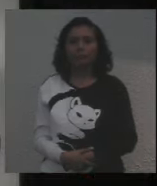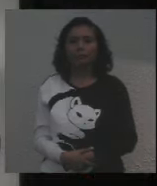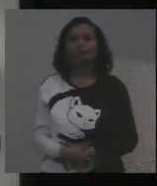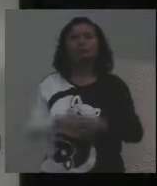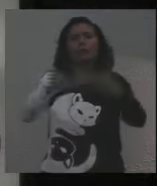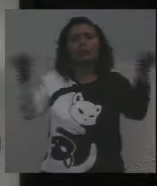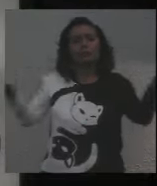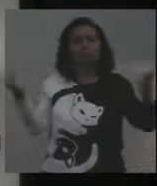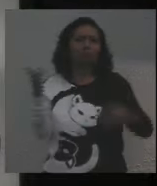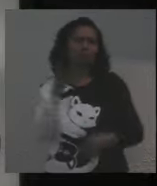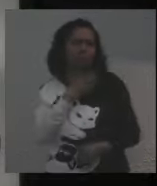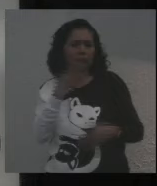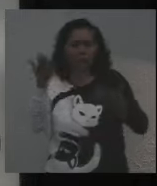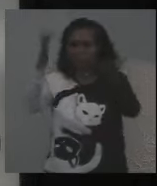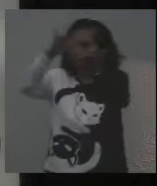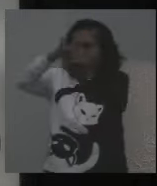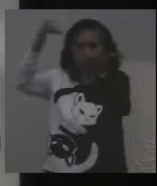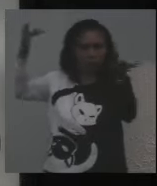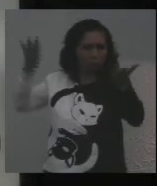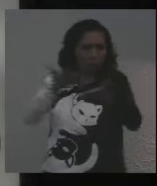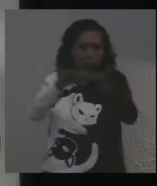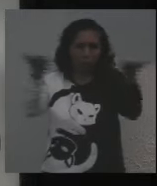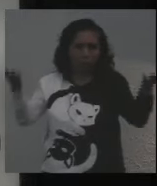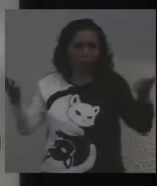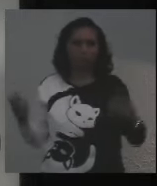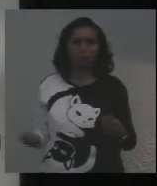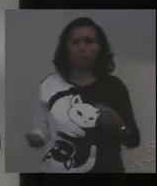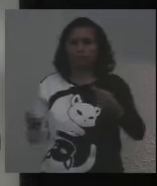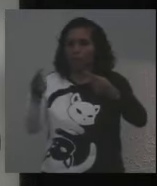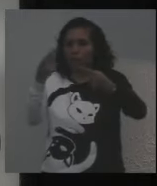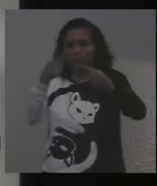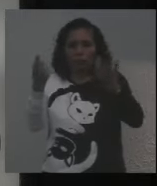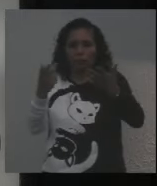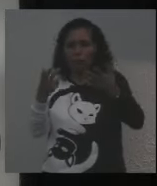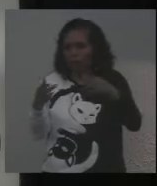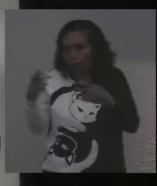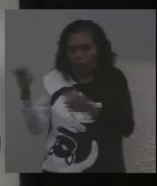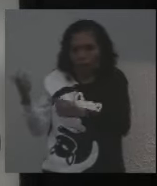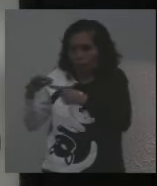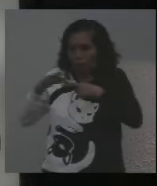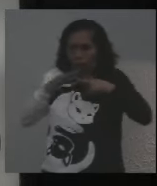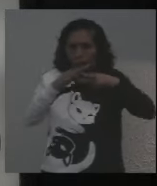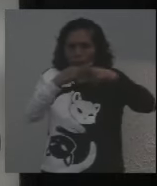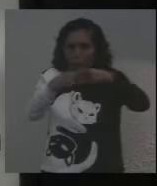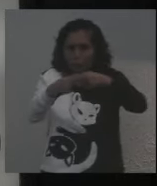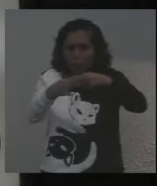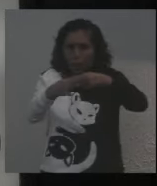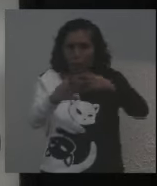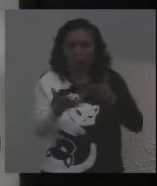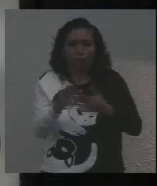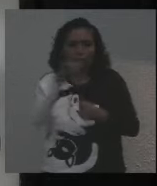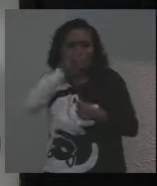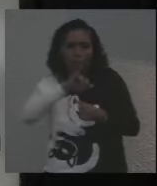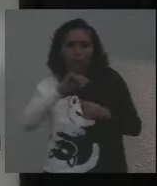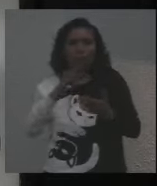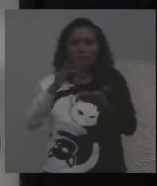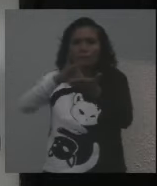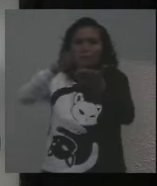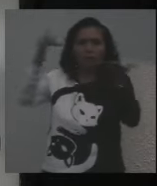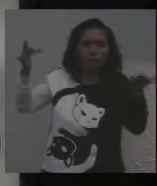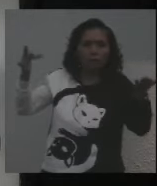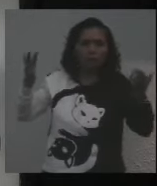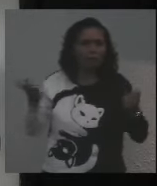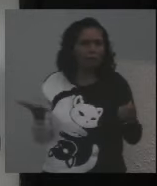y bueno agradezco por supuesto a los tres poderes perfectamente bien representados agradezco